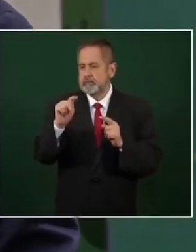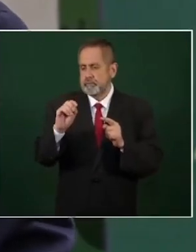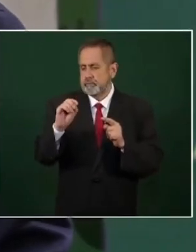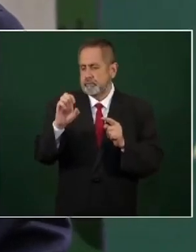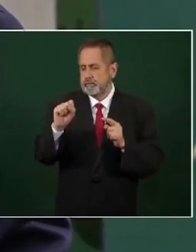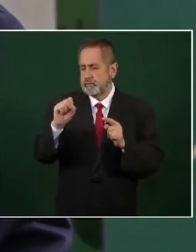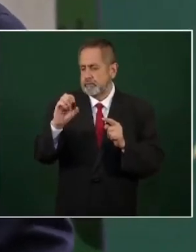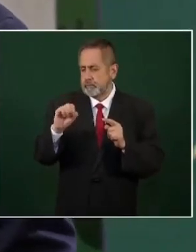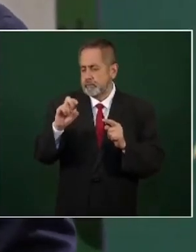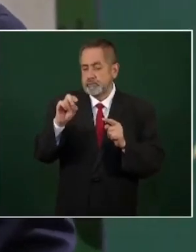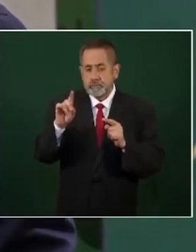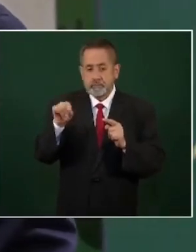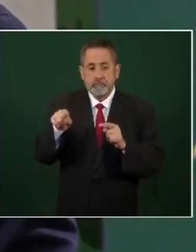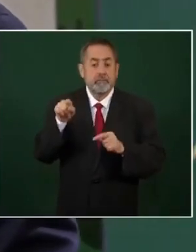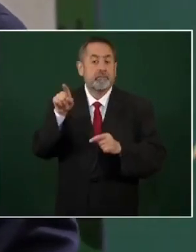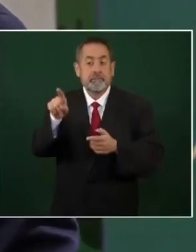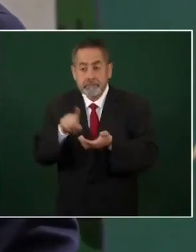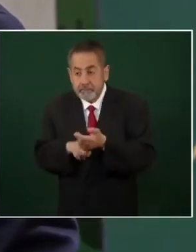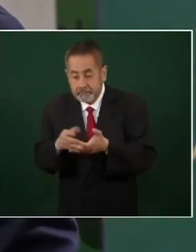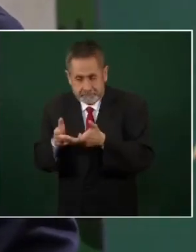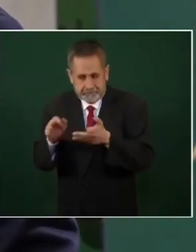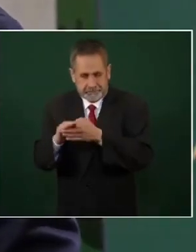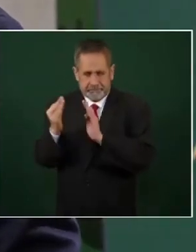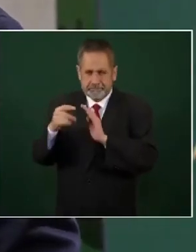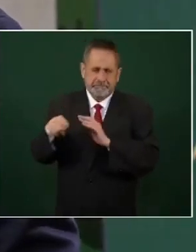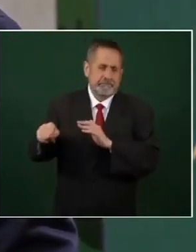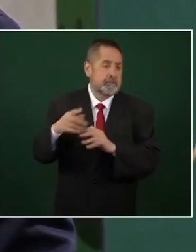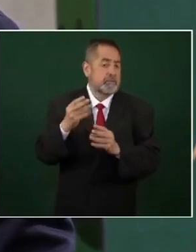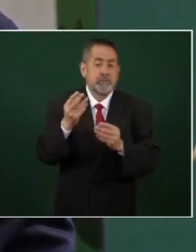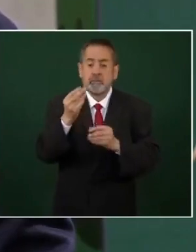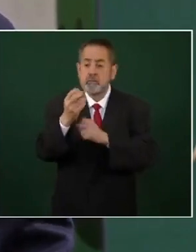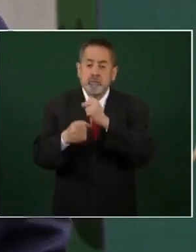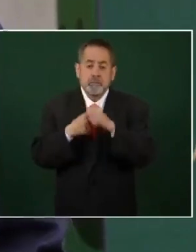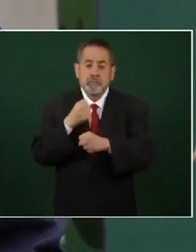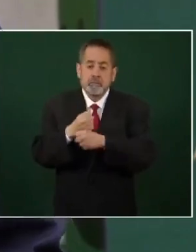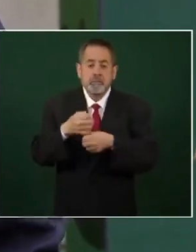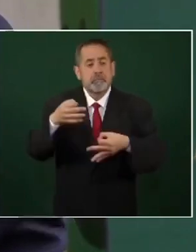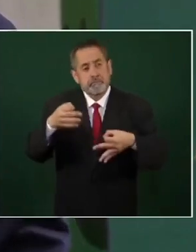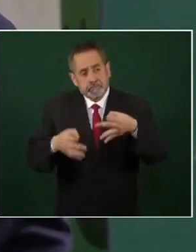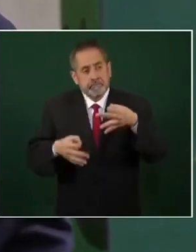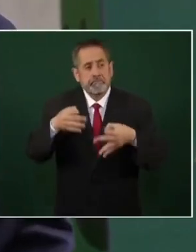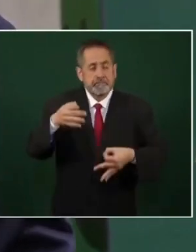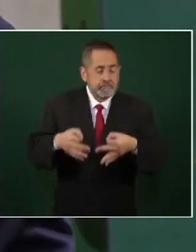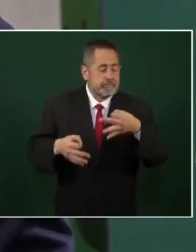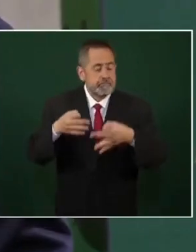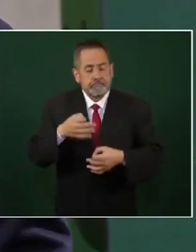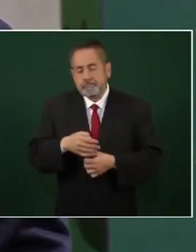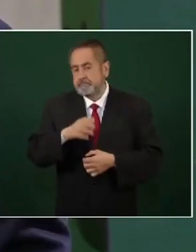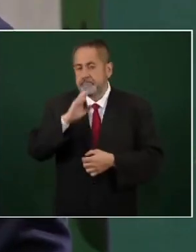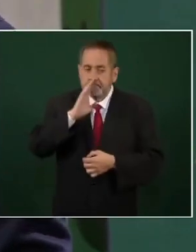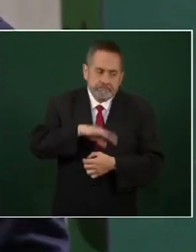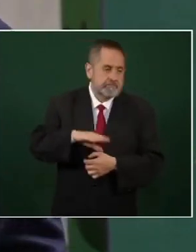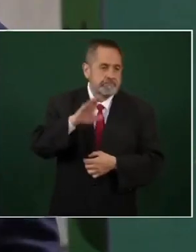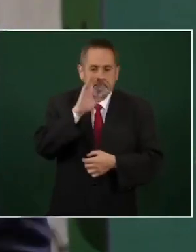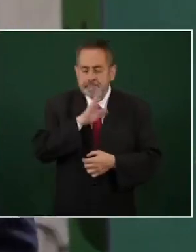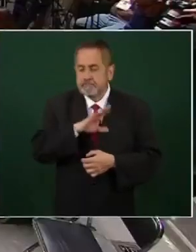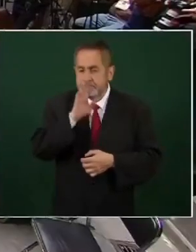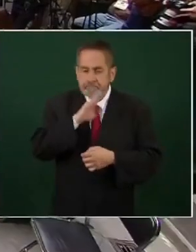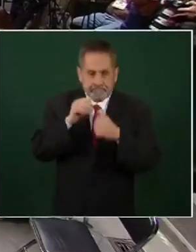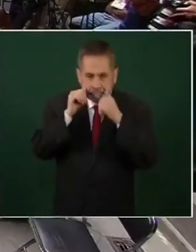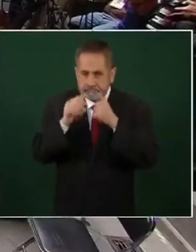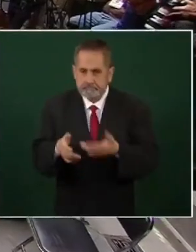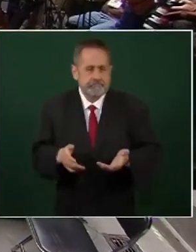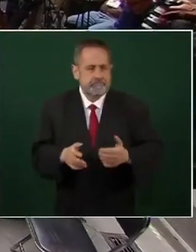asunto agrario de décadas, también mal atendido, porque se